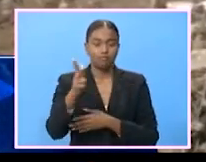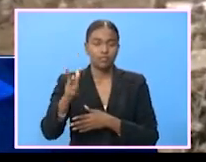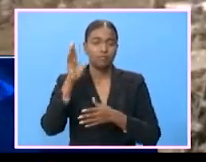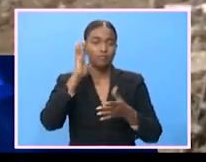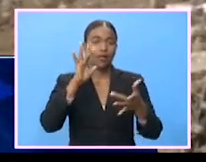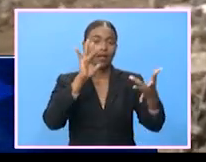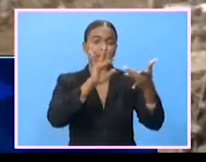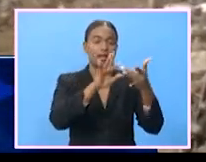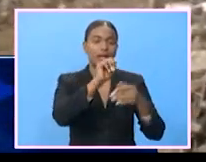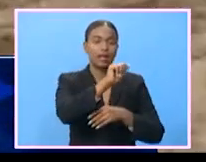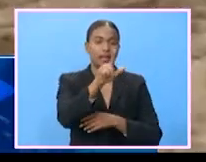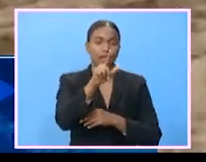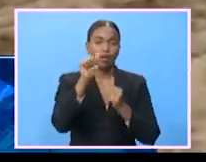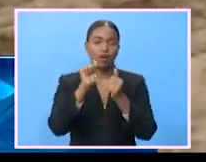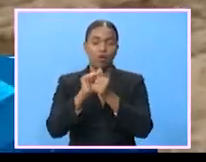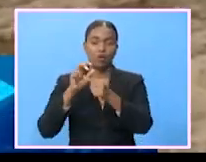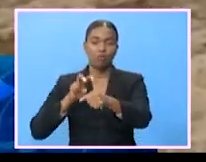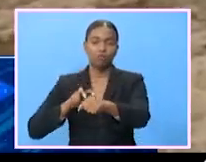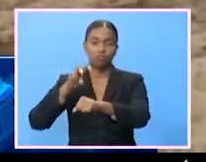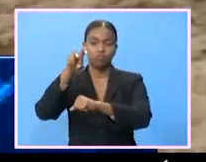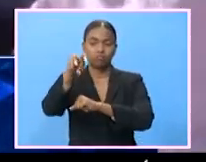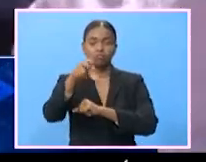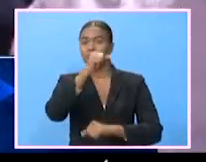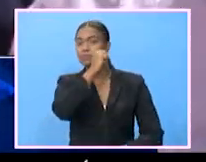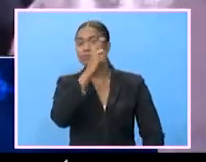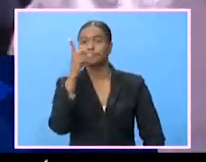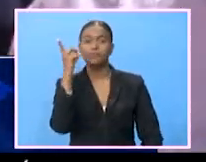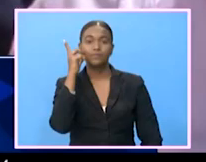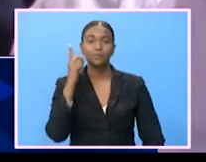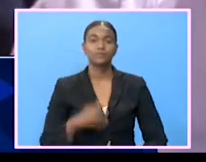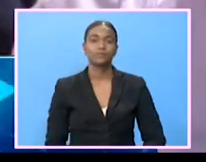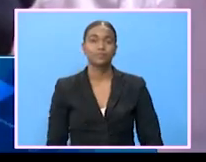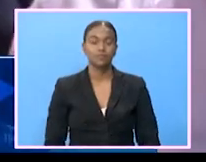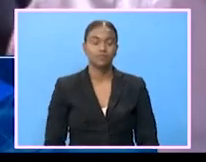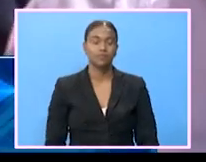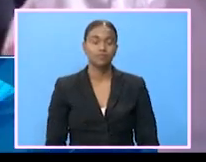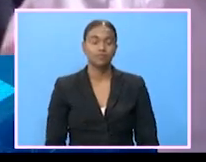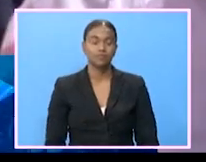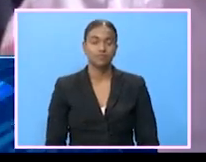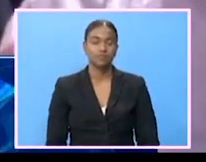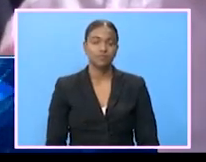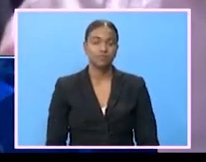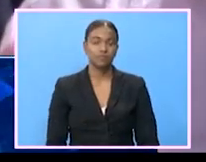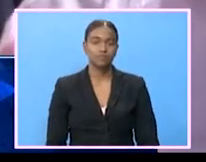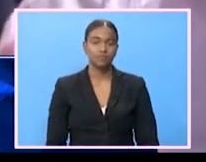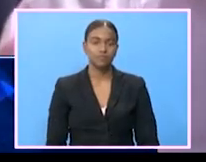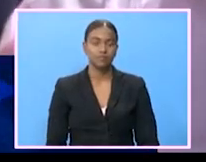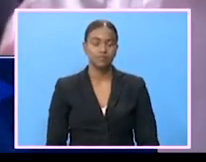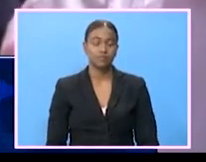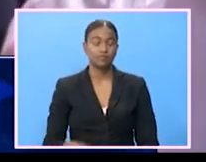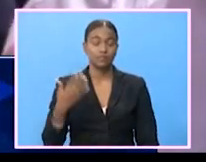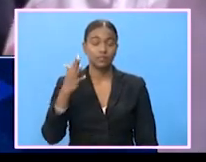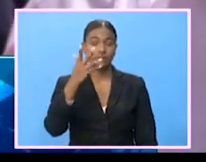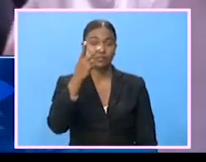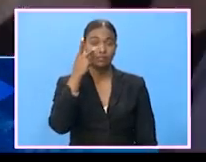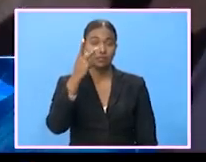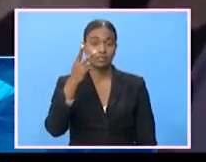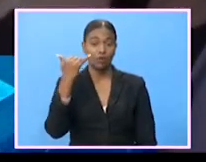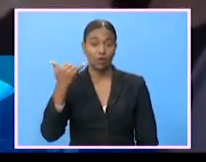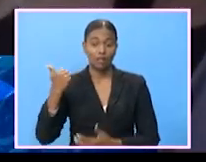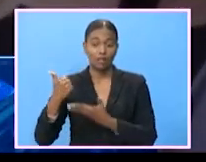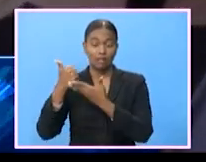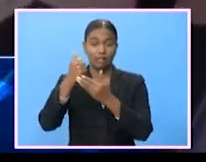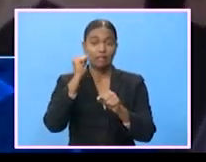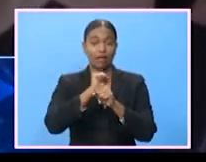Los Alcarrizos con la circunvalación Santo Domingo. Como ustedes habrán observado, esta es una de las obras de mayor